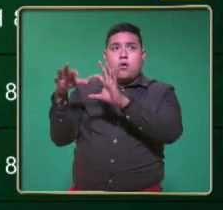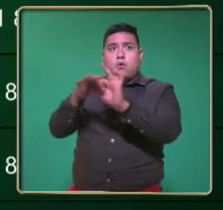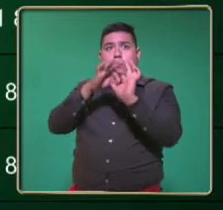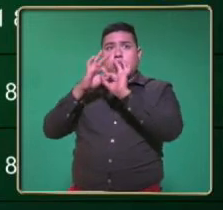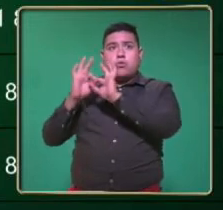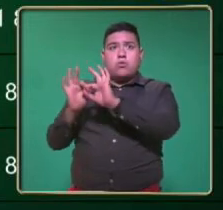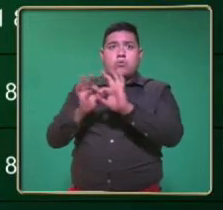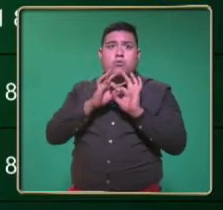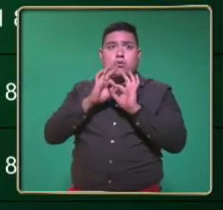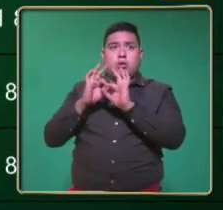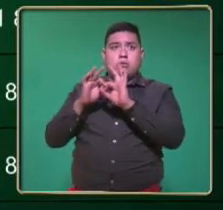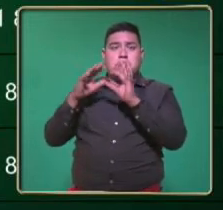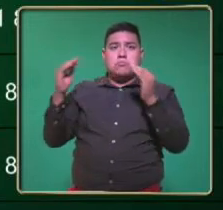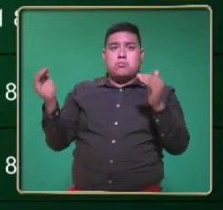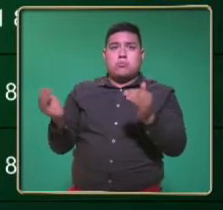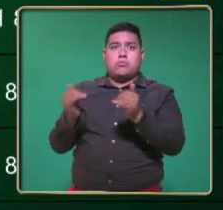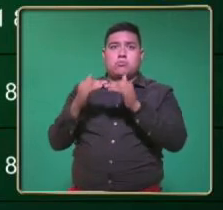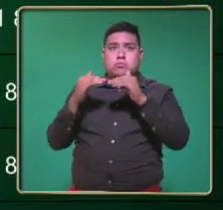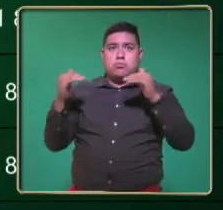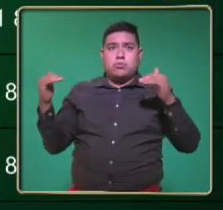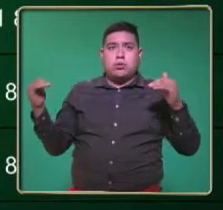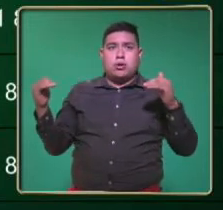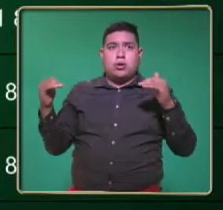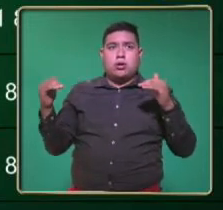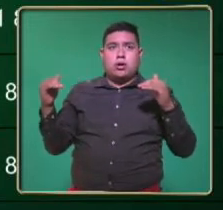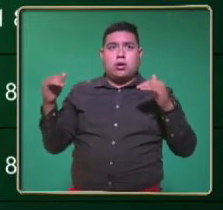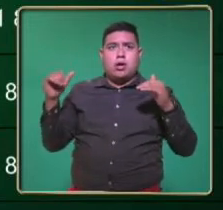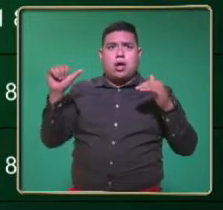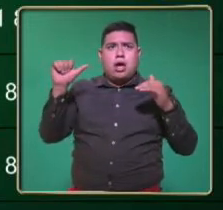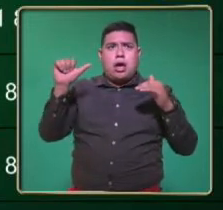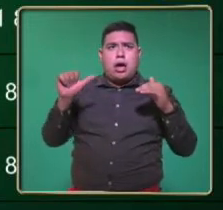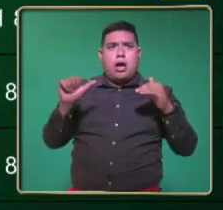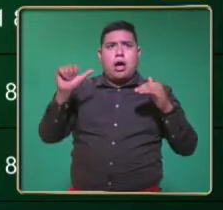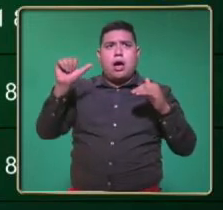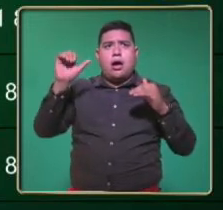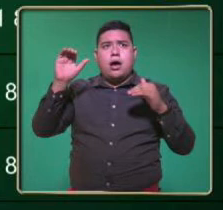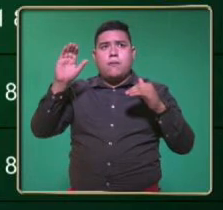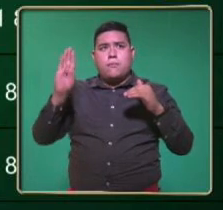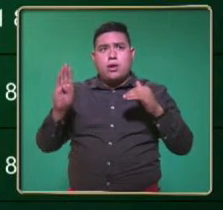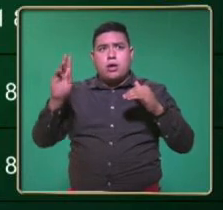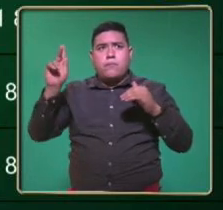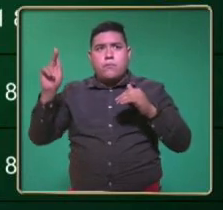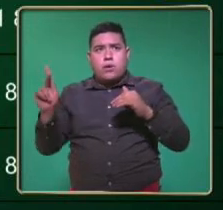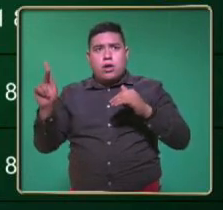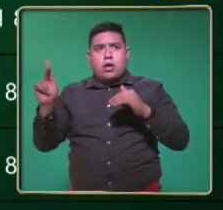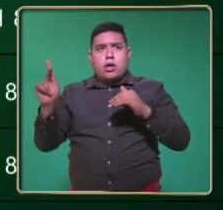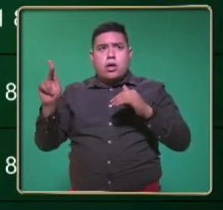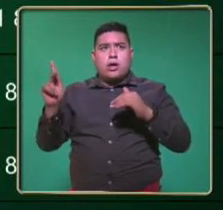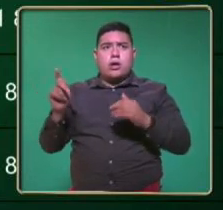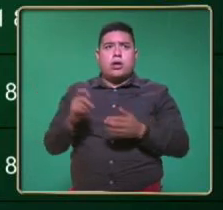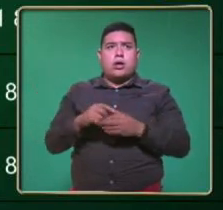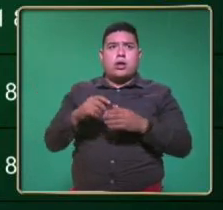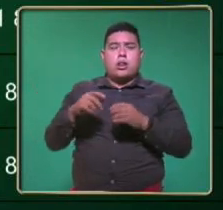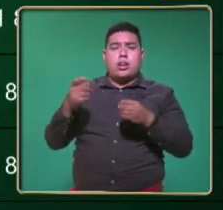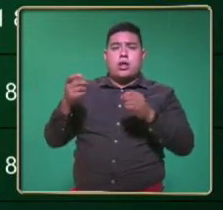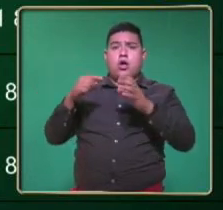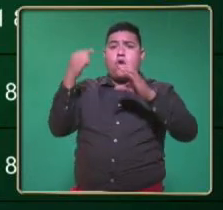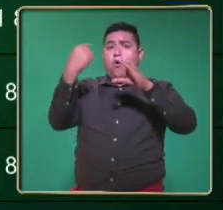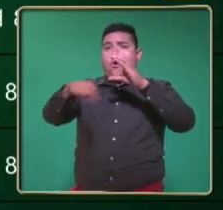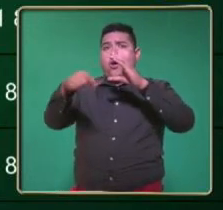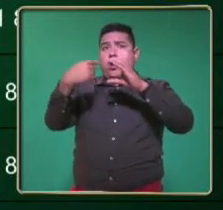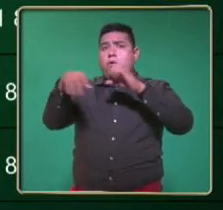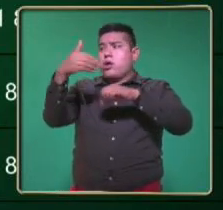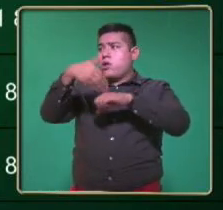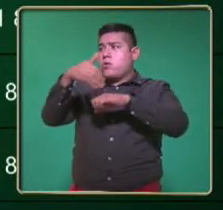Unidos Somos Iguales, ABP. Ahí nosotros les dejamos el correo y les dejamos el número